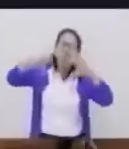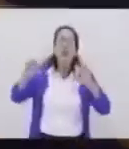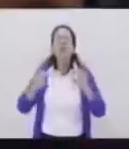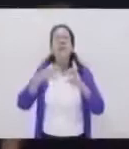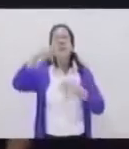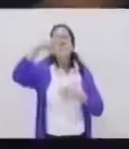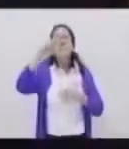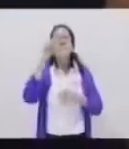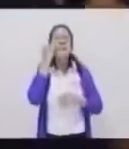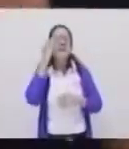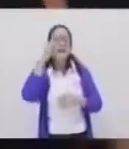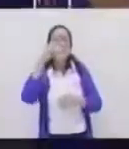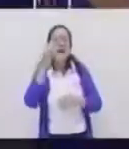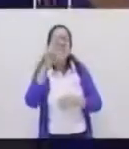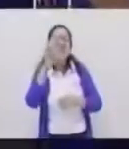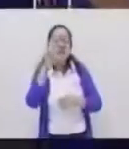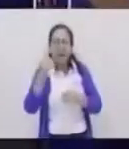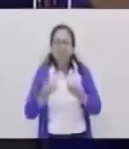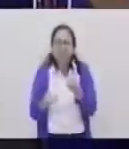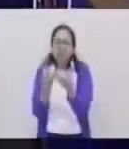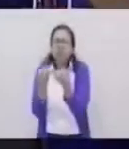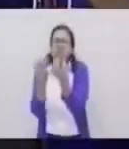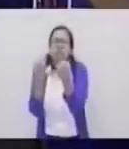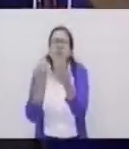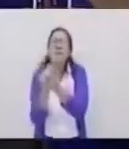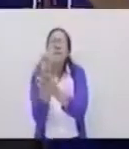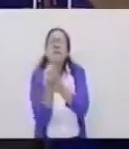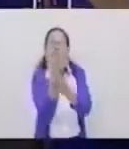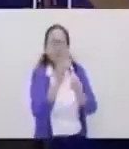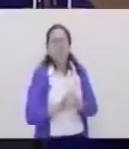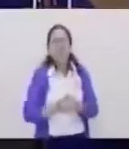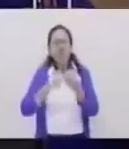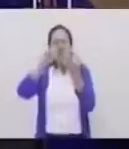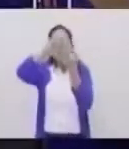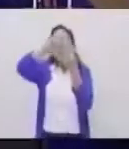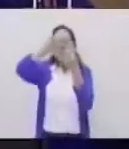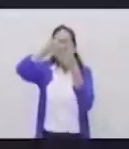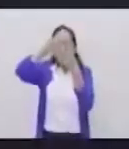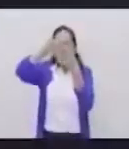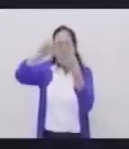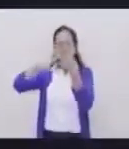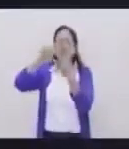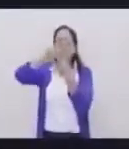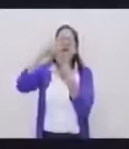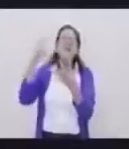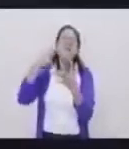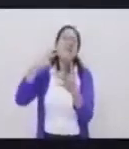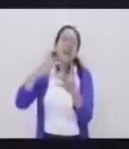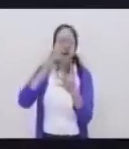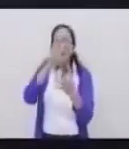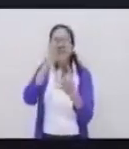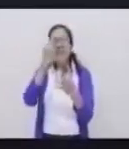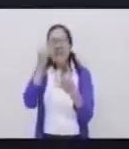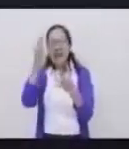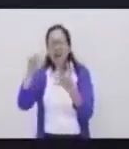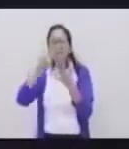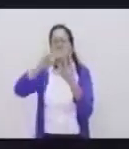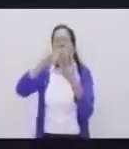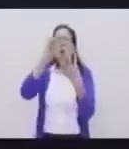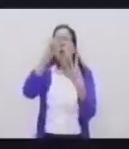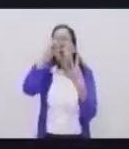¿Sí? Vamos a ver, repitamos nuevamente las cuatro estaciones. ¿Cuáles son las cuatro estaciones? Tenemos verano,